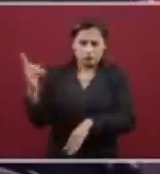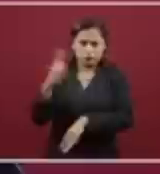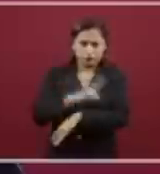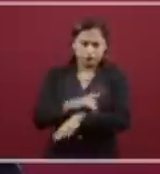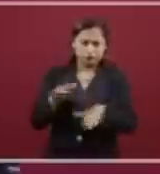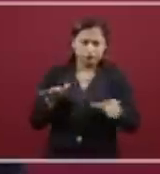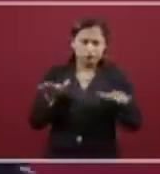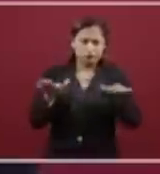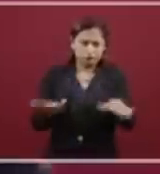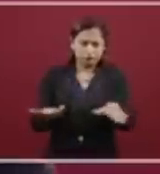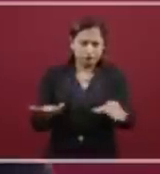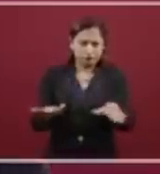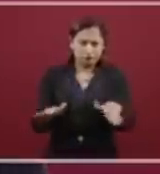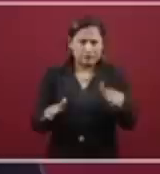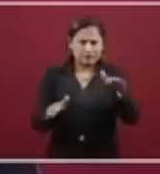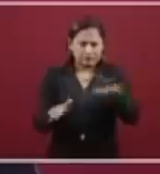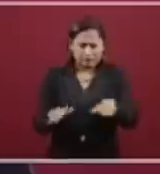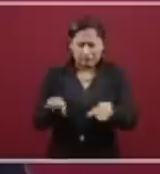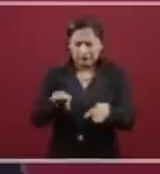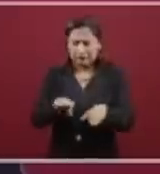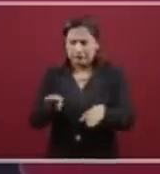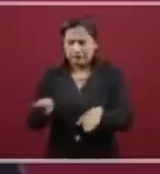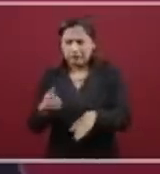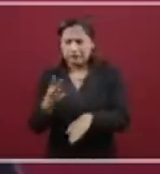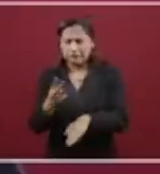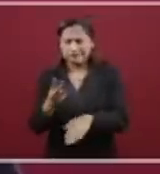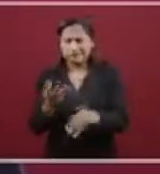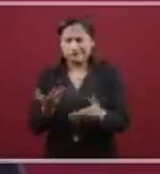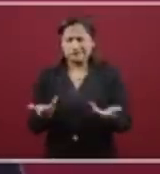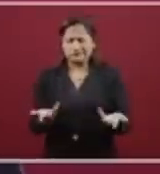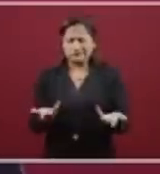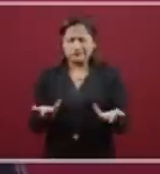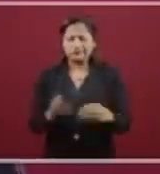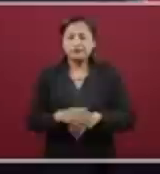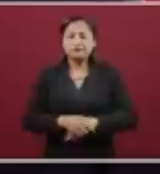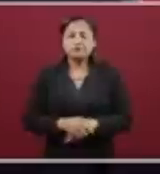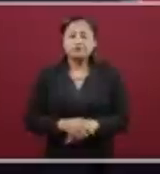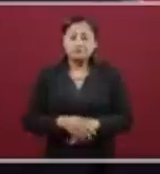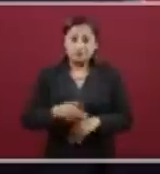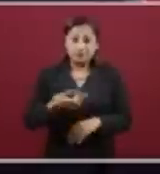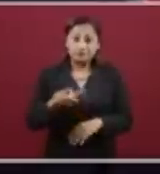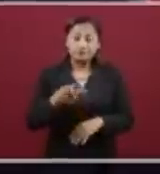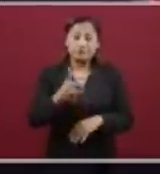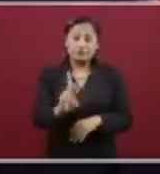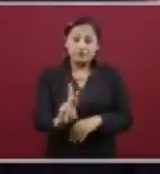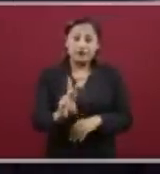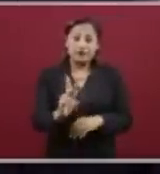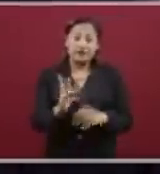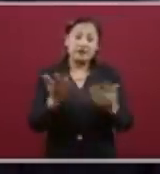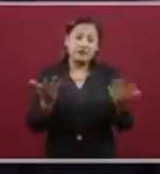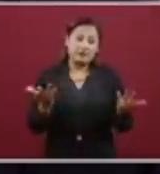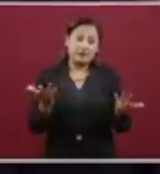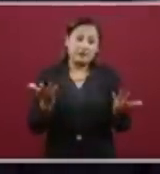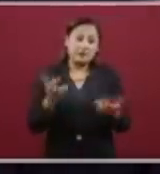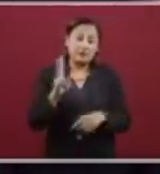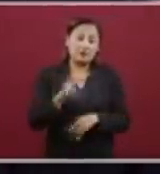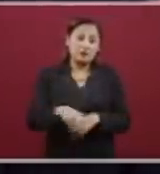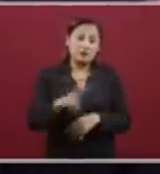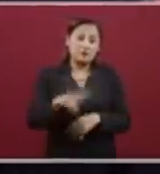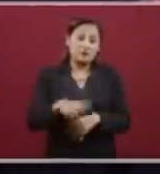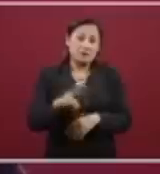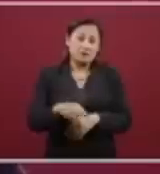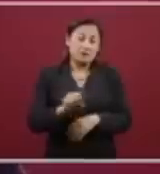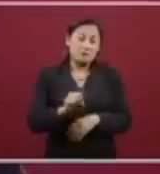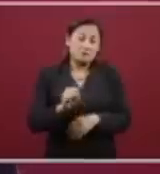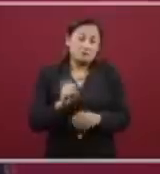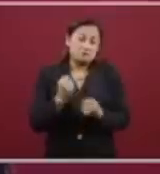pero lo que rifaba como se dice coloquialmente era